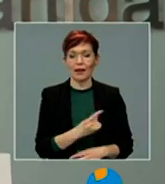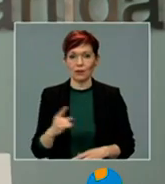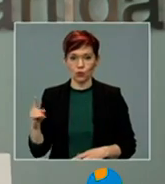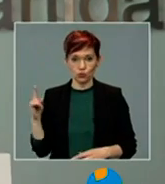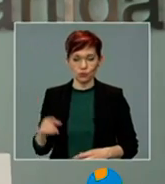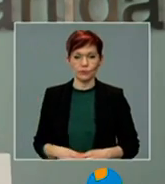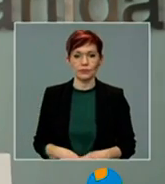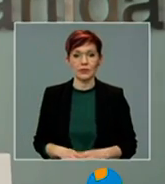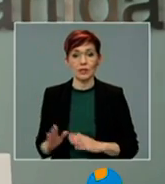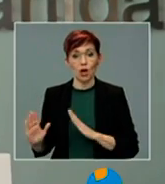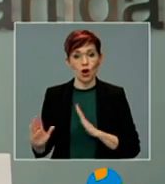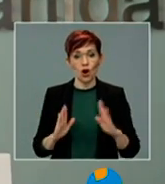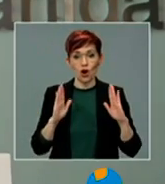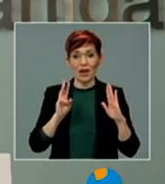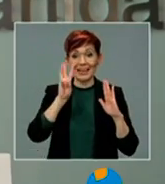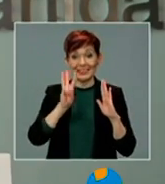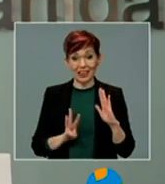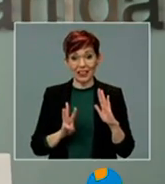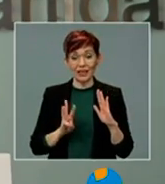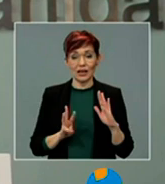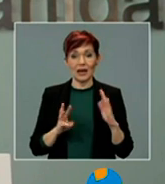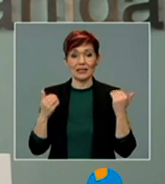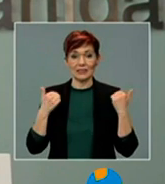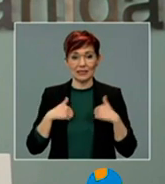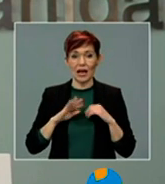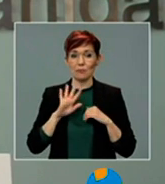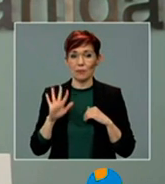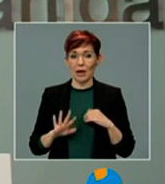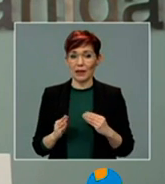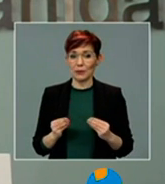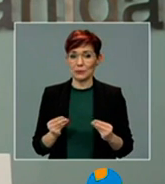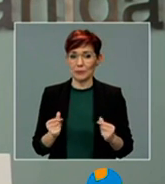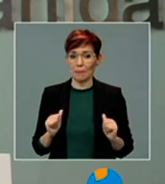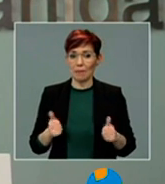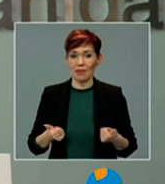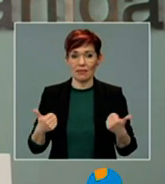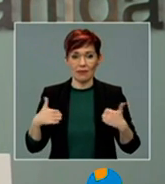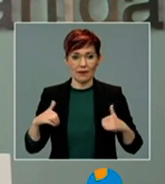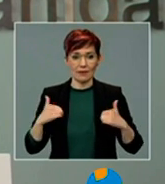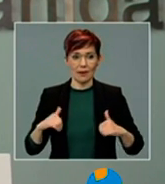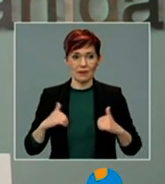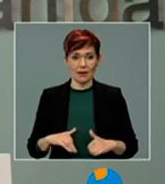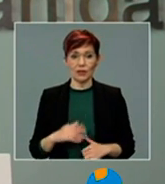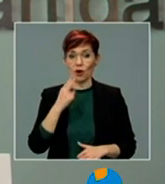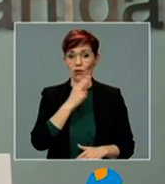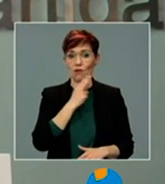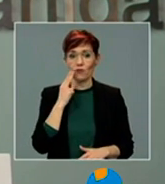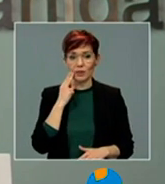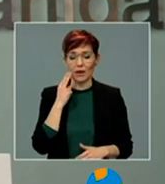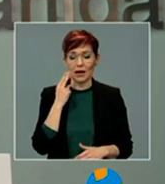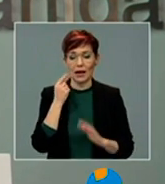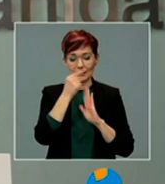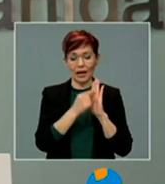La tercera oleada aparentemente se deja ya atisbar en la región. Así nos están empezando a confirmar las cifras que